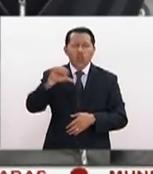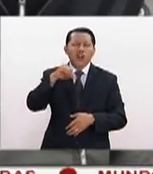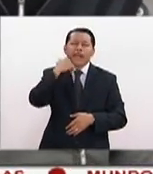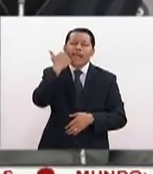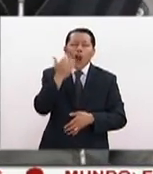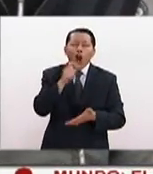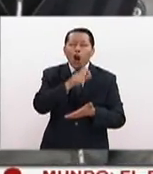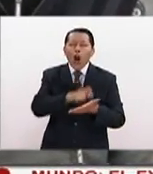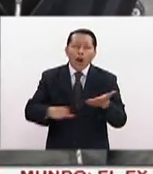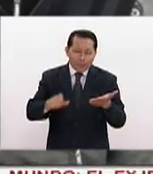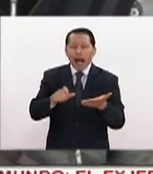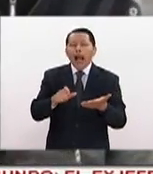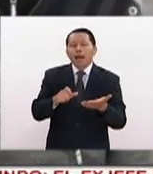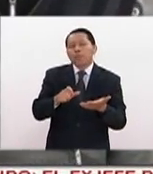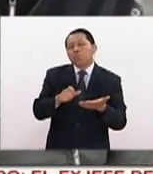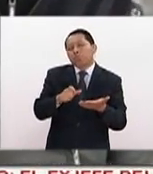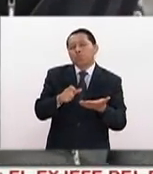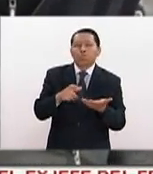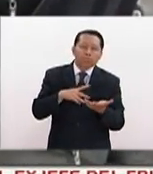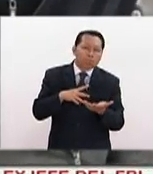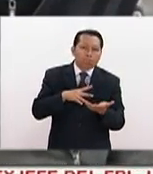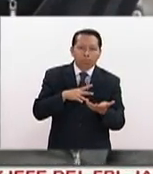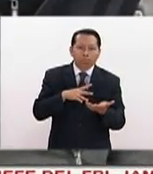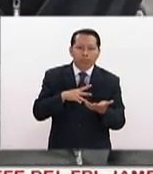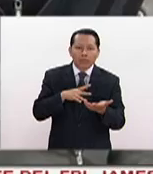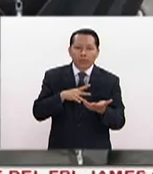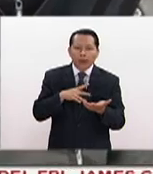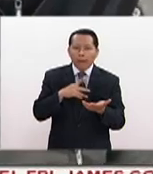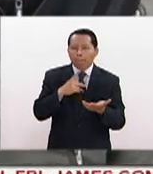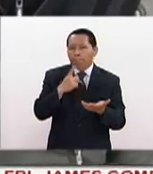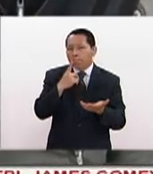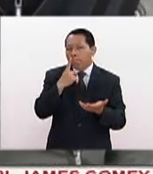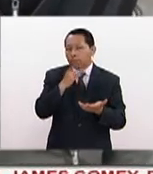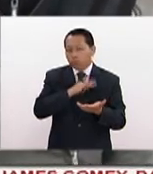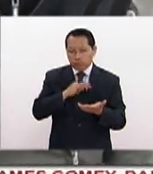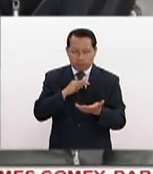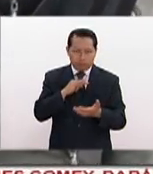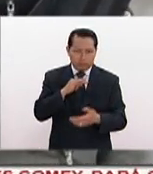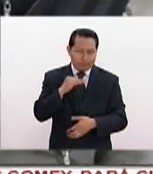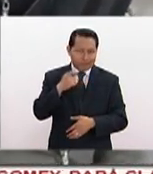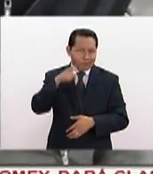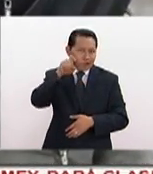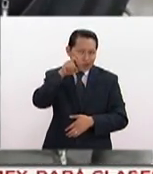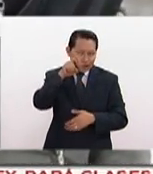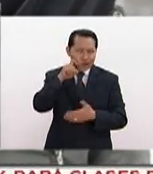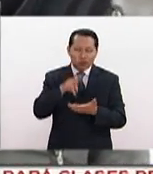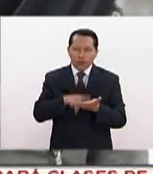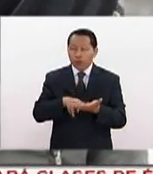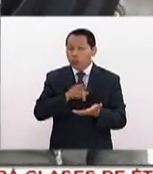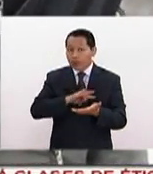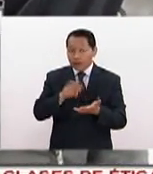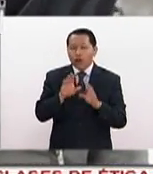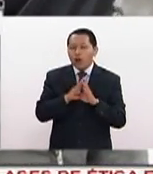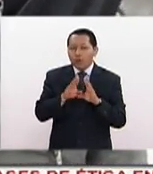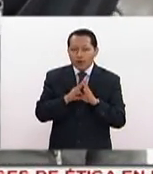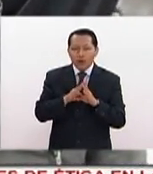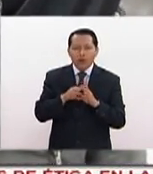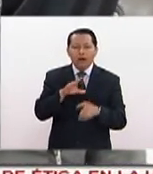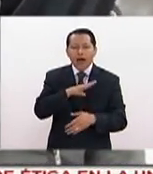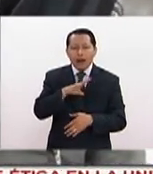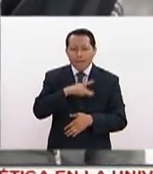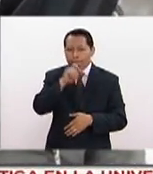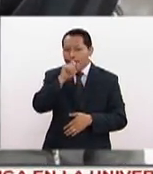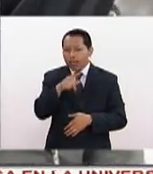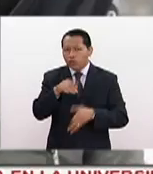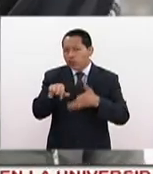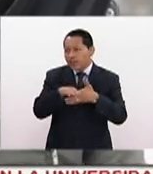comprar tomates y vivo en cualquier locación. Y ahí te va a decir qué productores locales de tomates